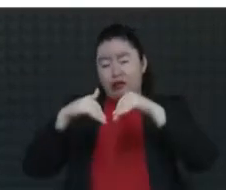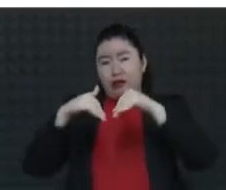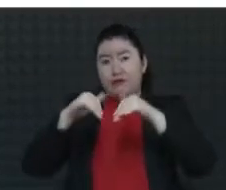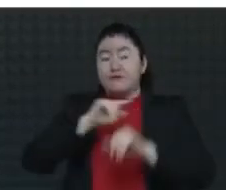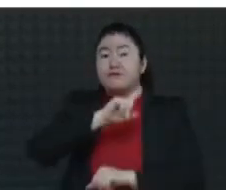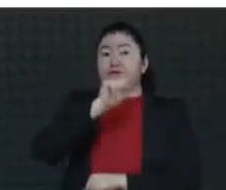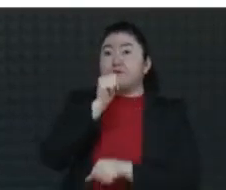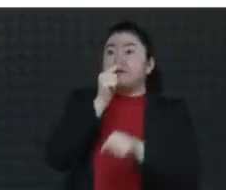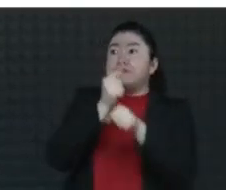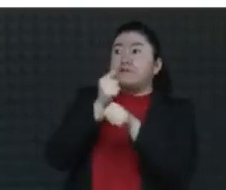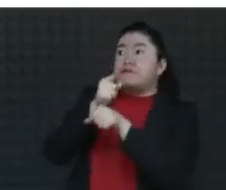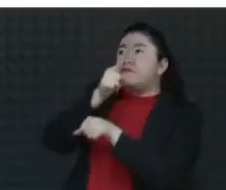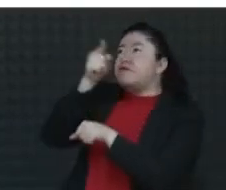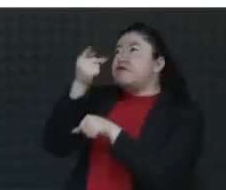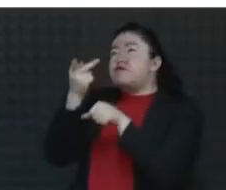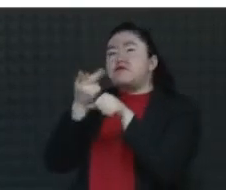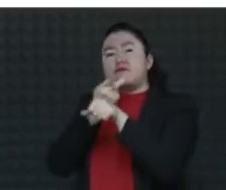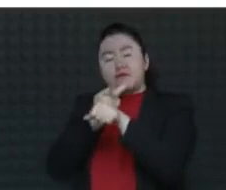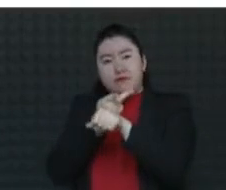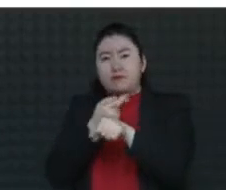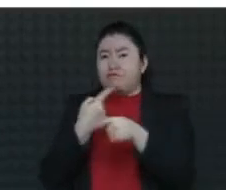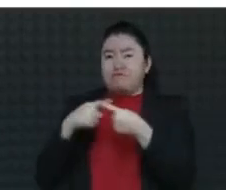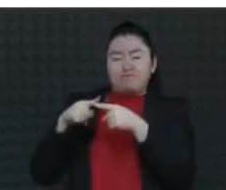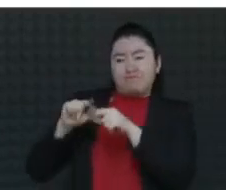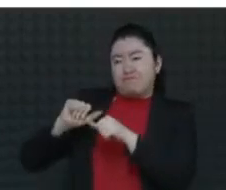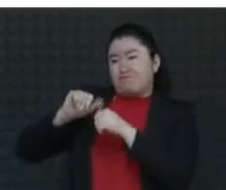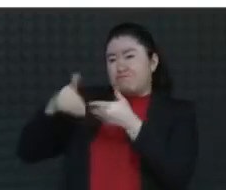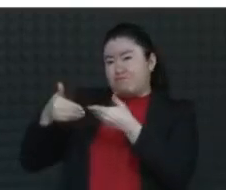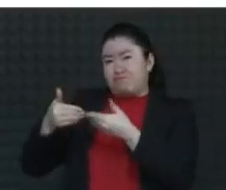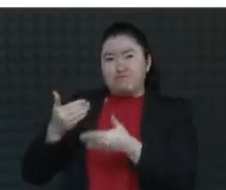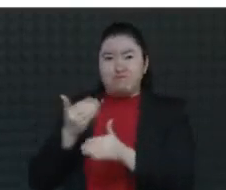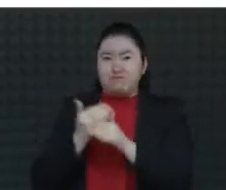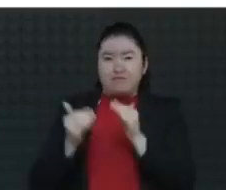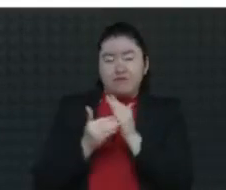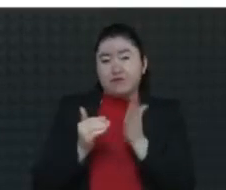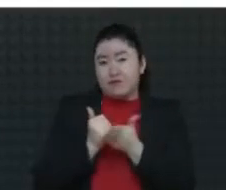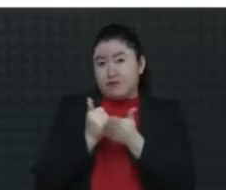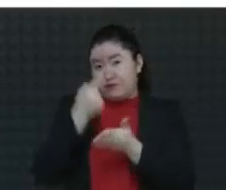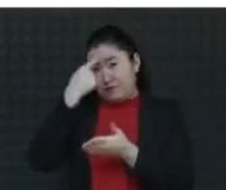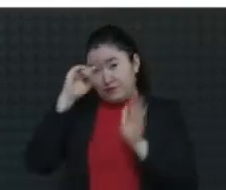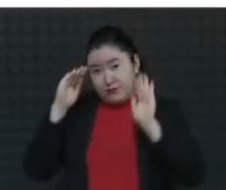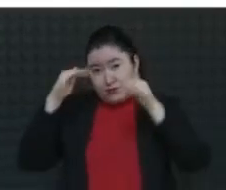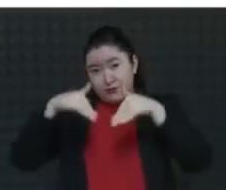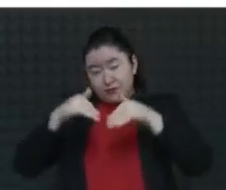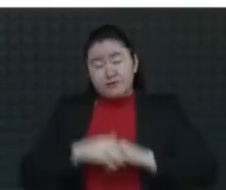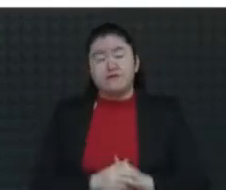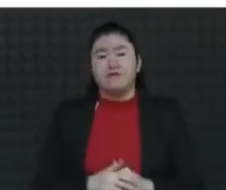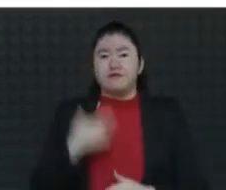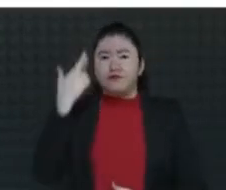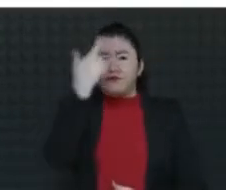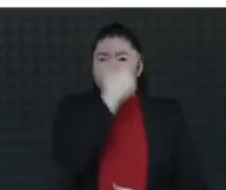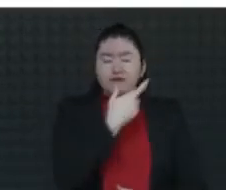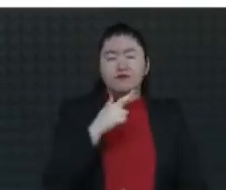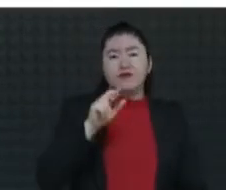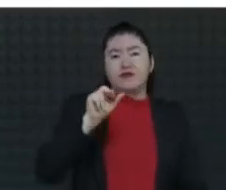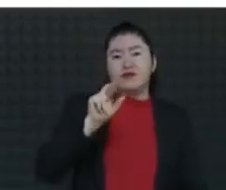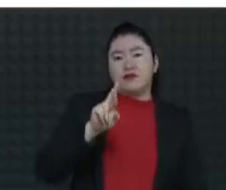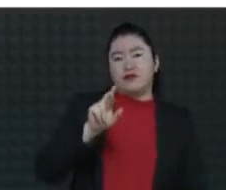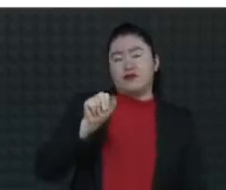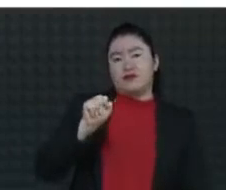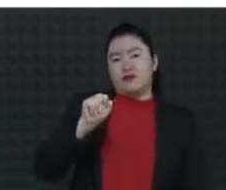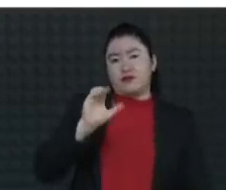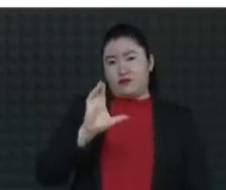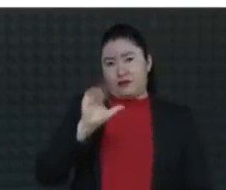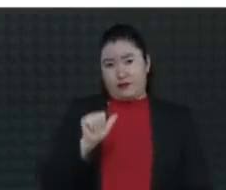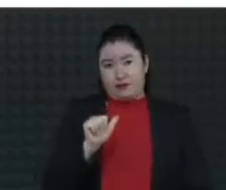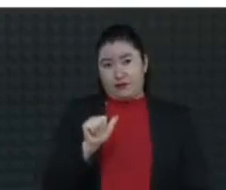identificar cualesquiera de los factores contribuyentes. El análisis de causa raíz, RCA, Root Cause